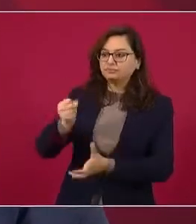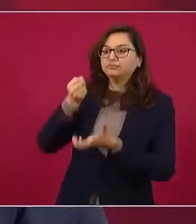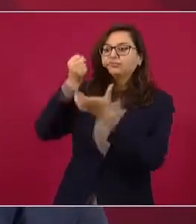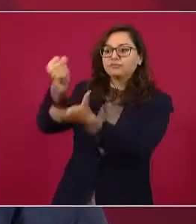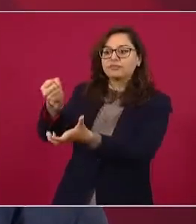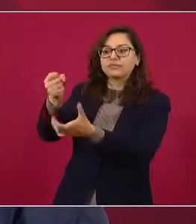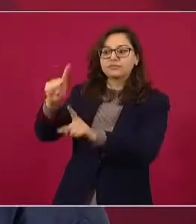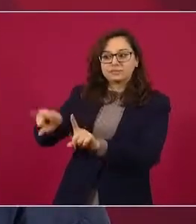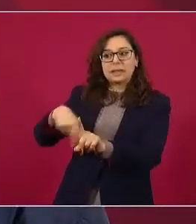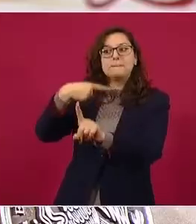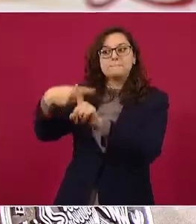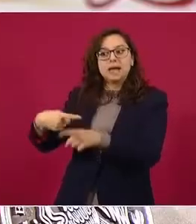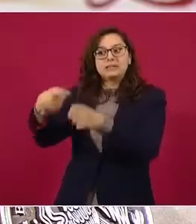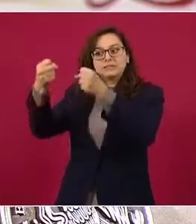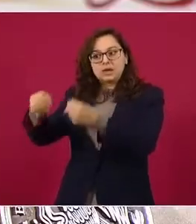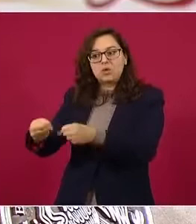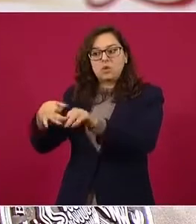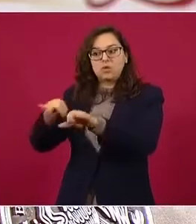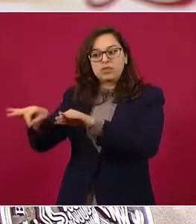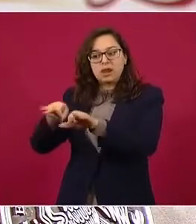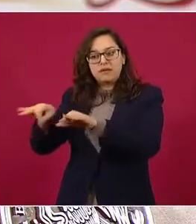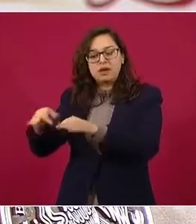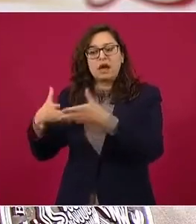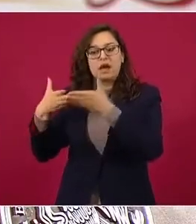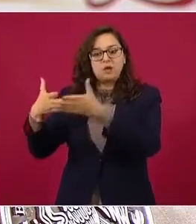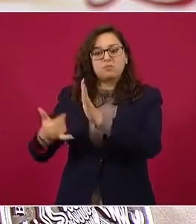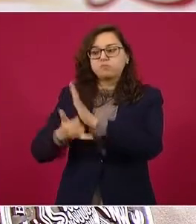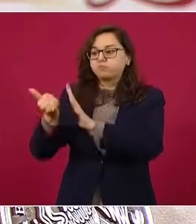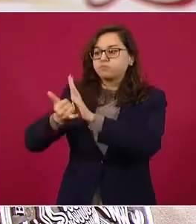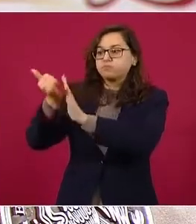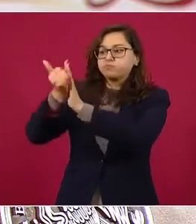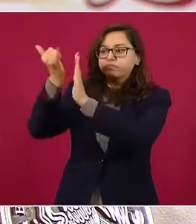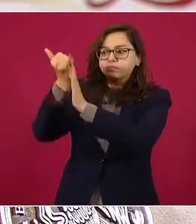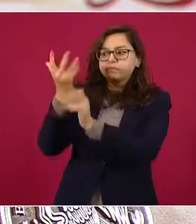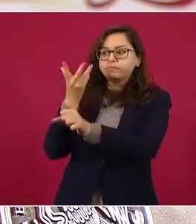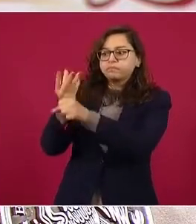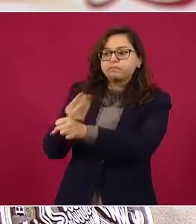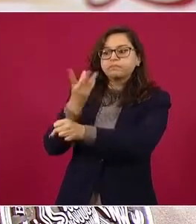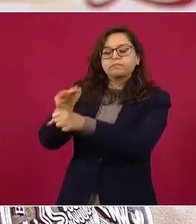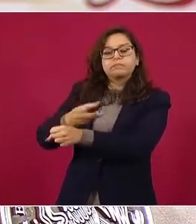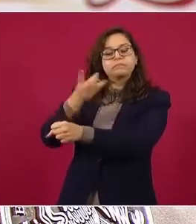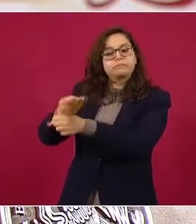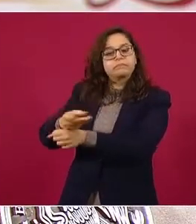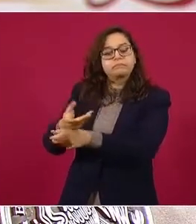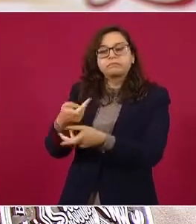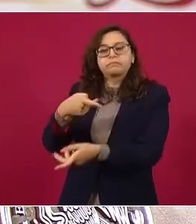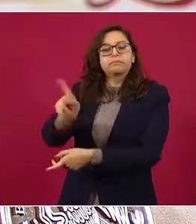dinero que garantizaba los trabajos que hacían los astilleros y que estaba respaldado por Pemex.